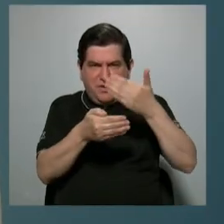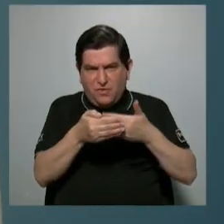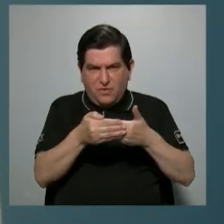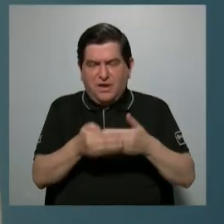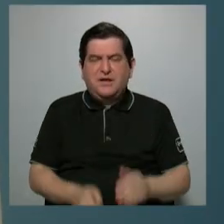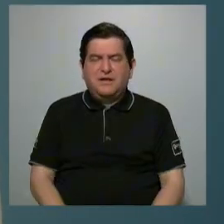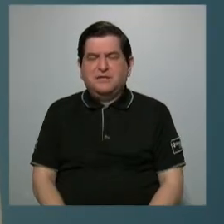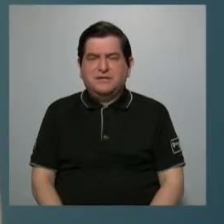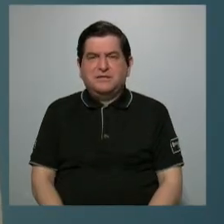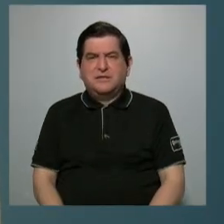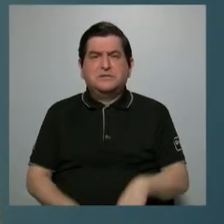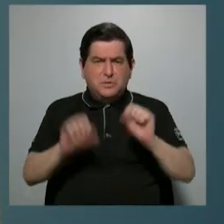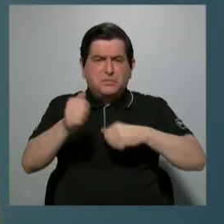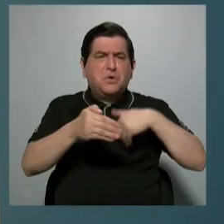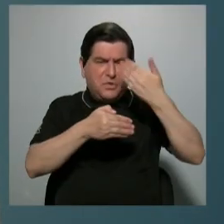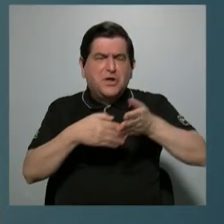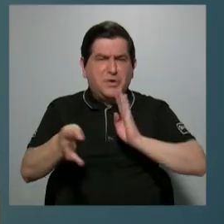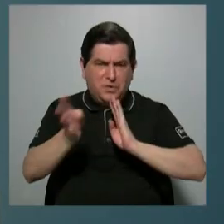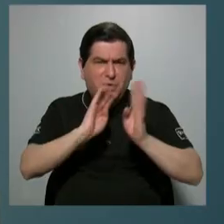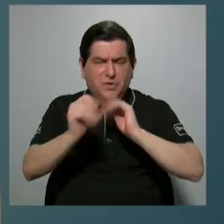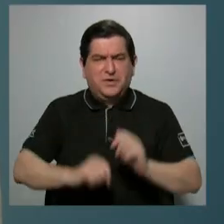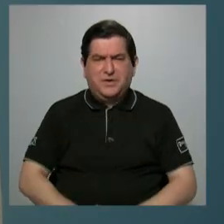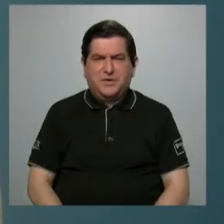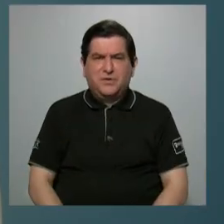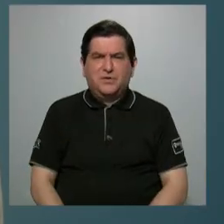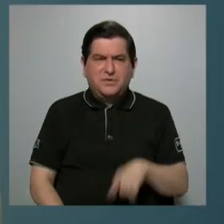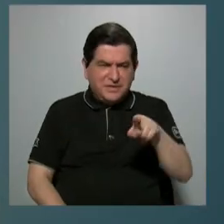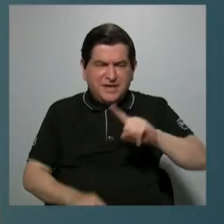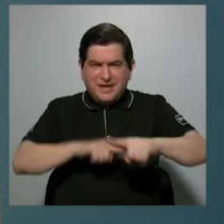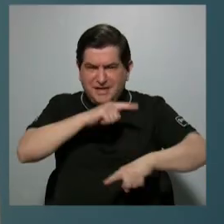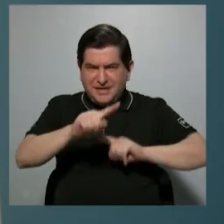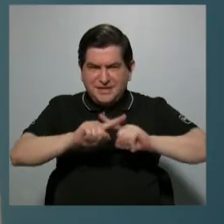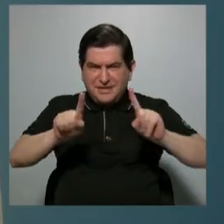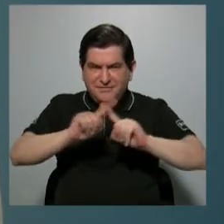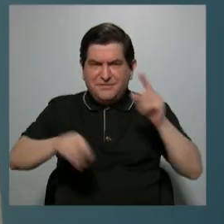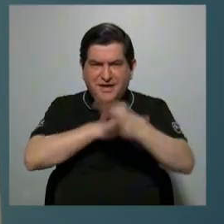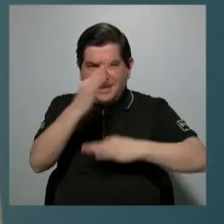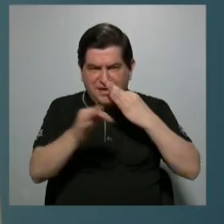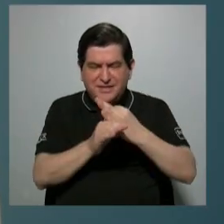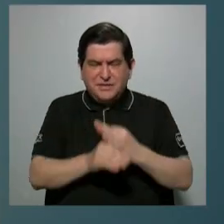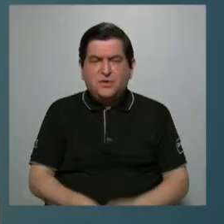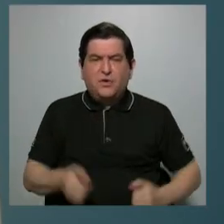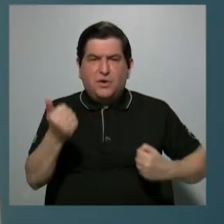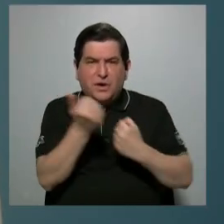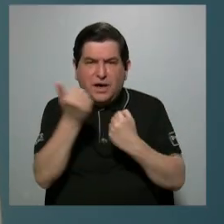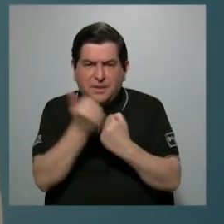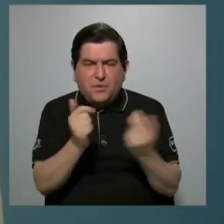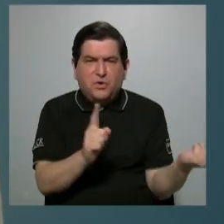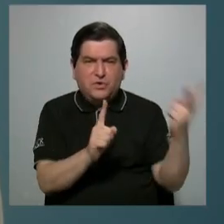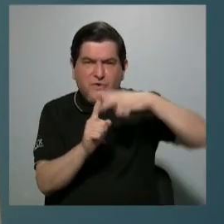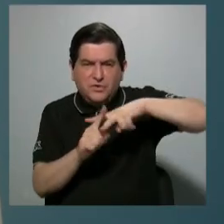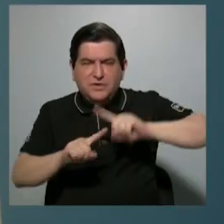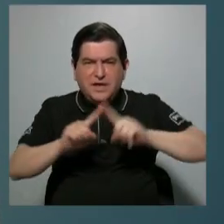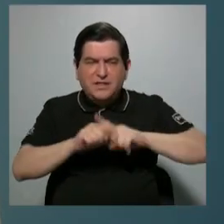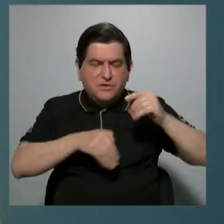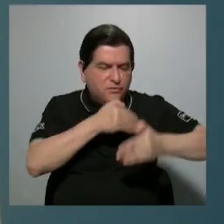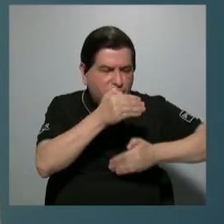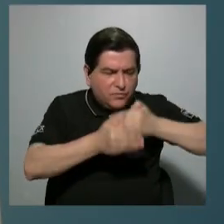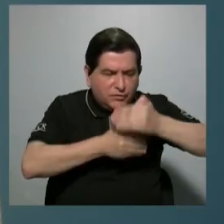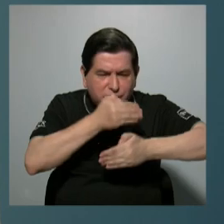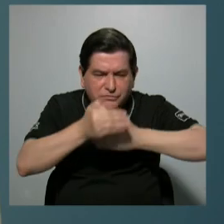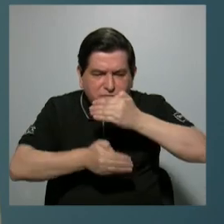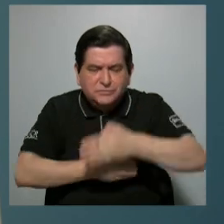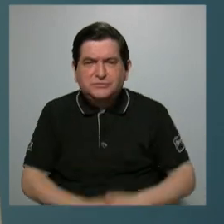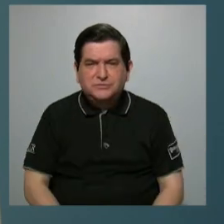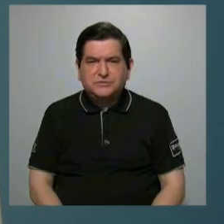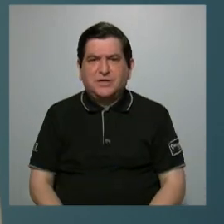distintas alternativas de esos arreglos que existen, que apoyan la implementación de distintos procesos